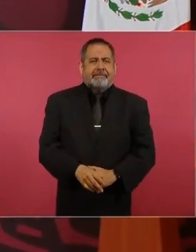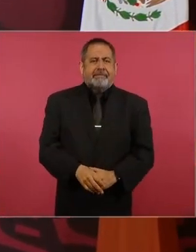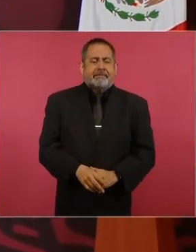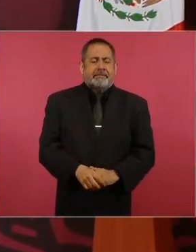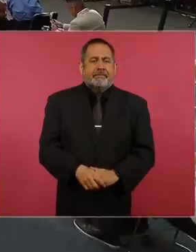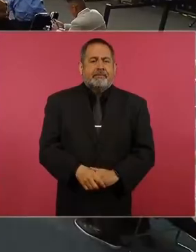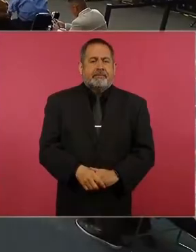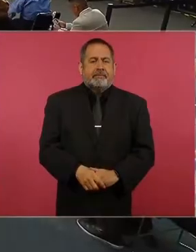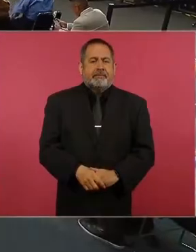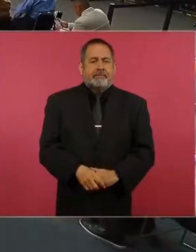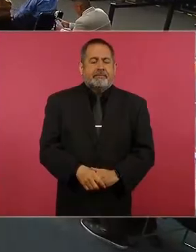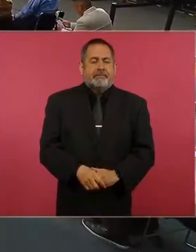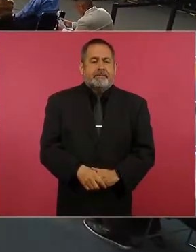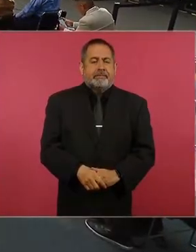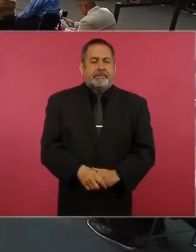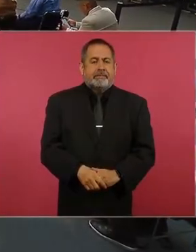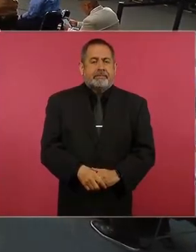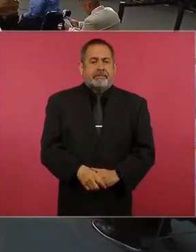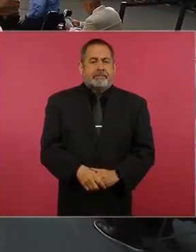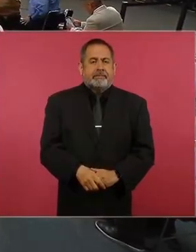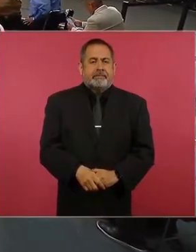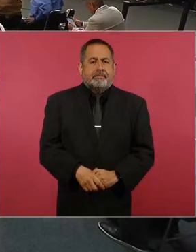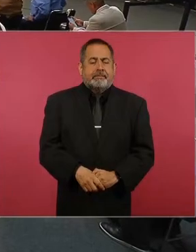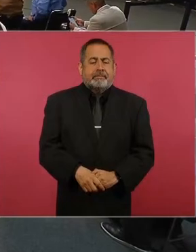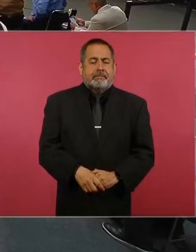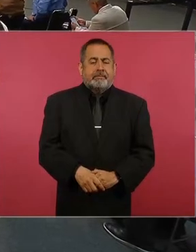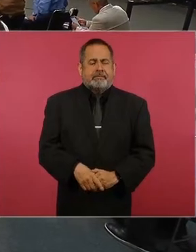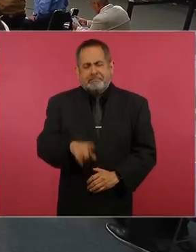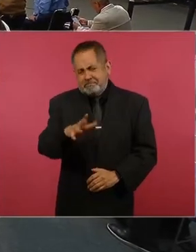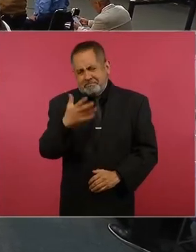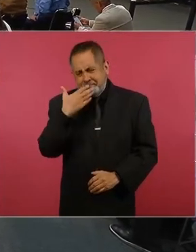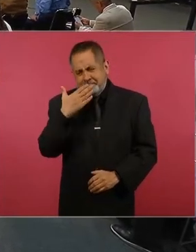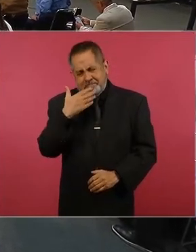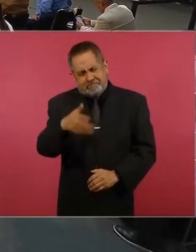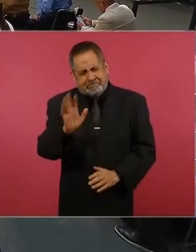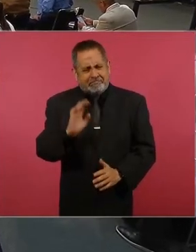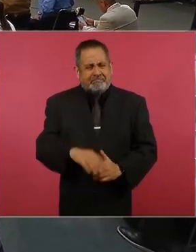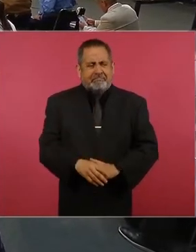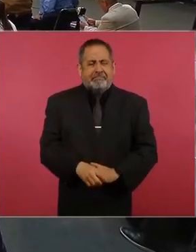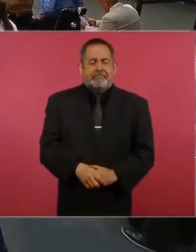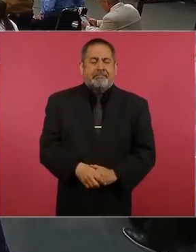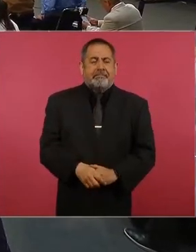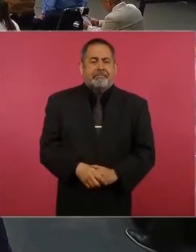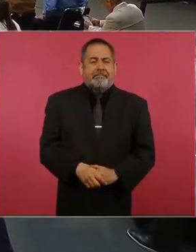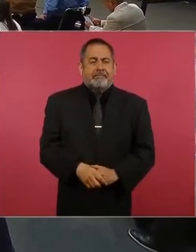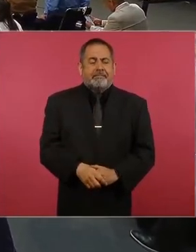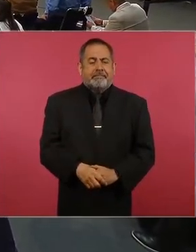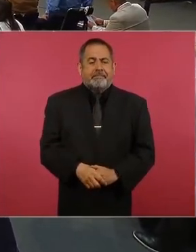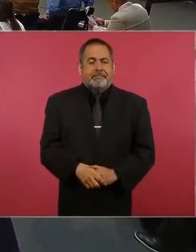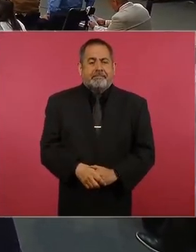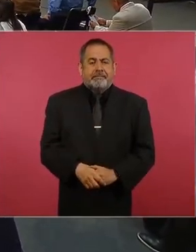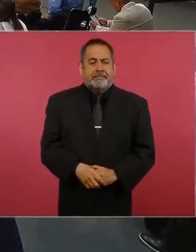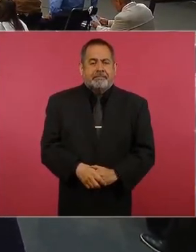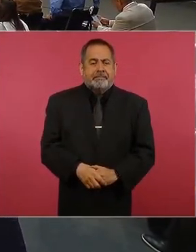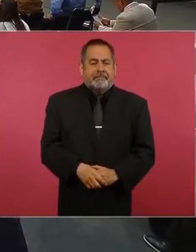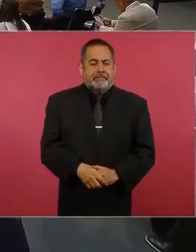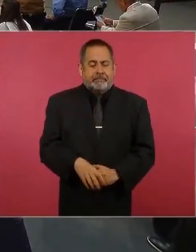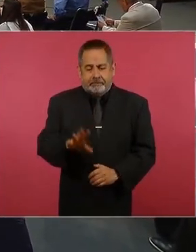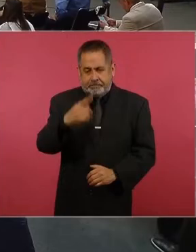Ciudadana, lo que busca justo es darle una certeza jurídica. Ah, está bien, está bien. Pero en el Estado de México no la toman en cuenta.